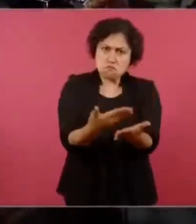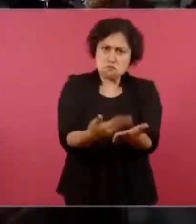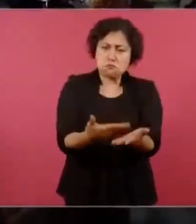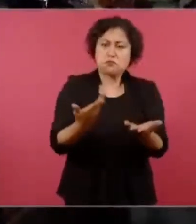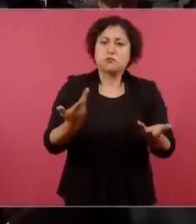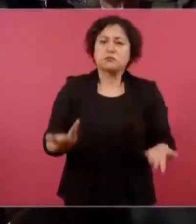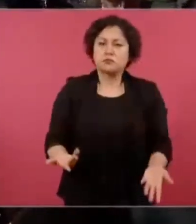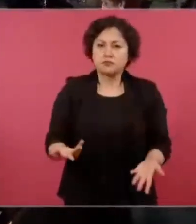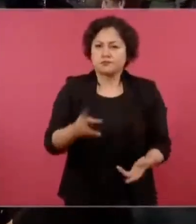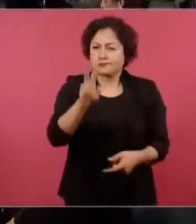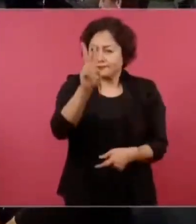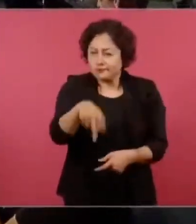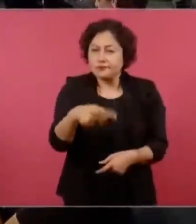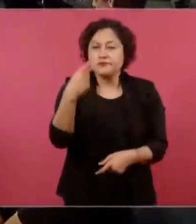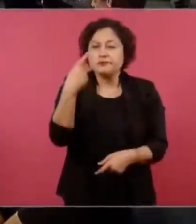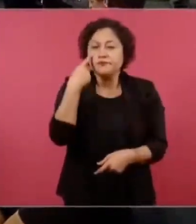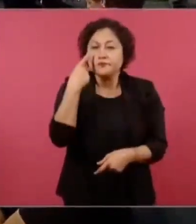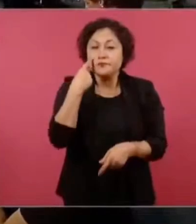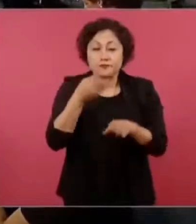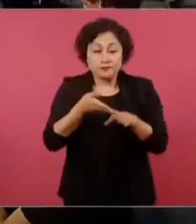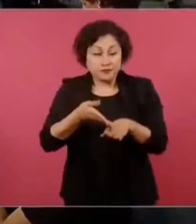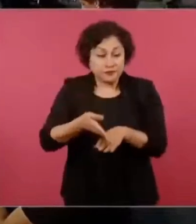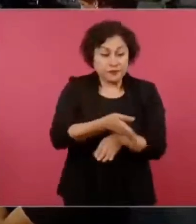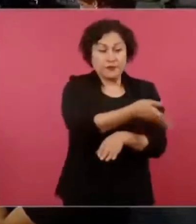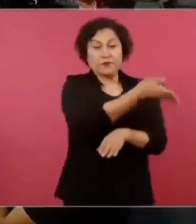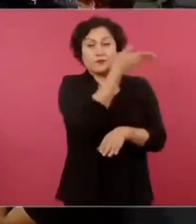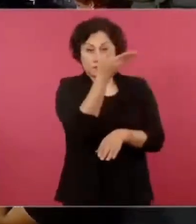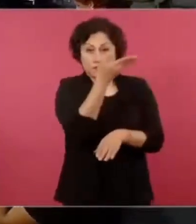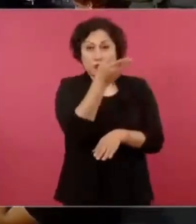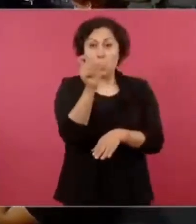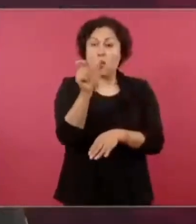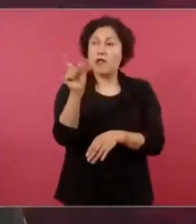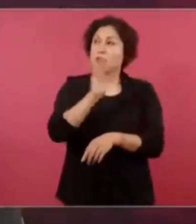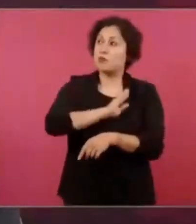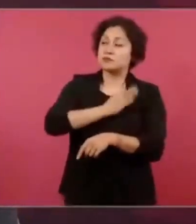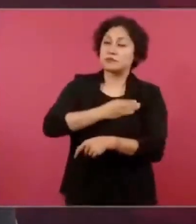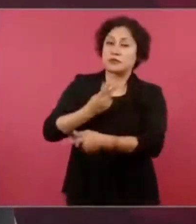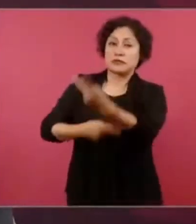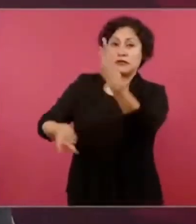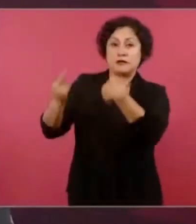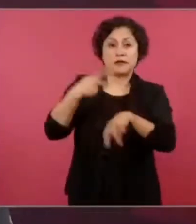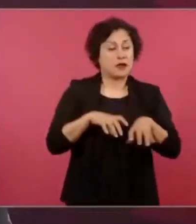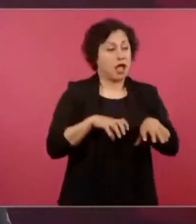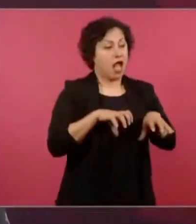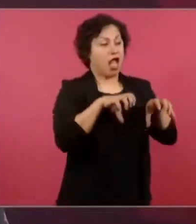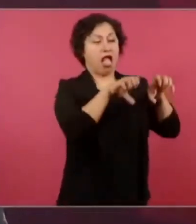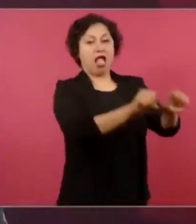que hubo durante los 3 siglos de dominación colonial